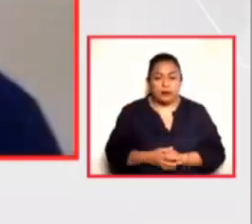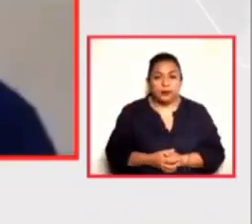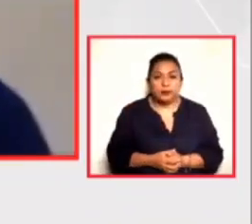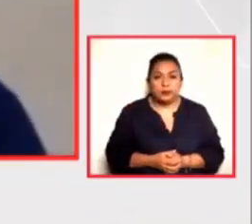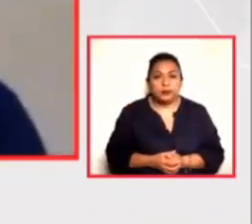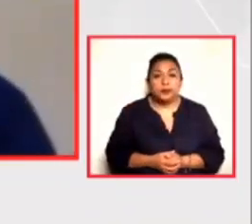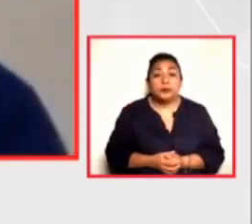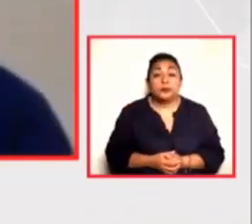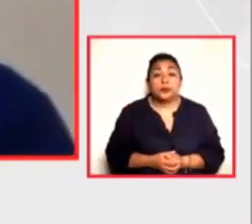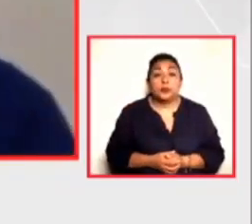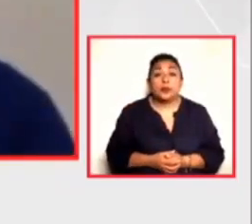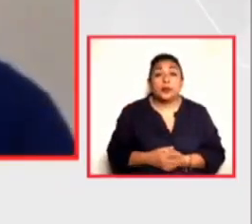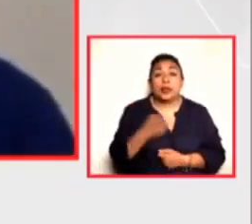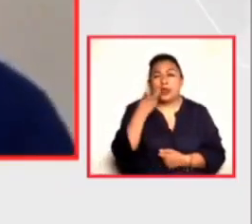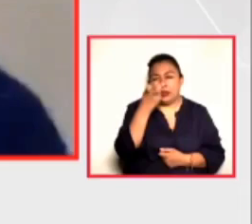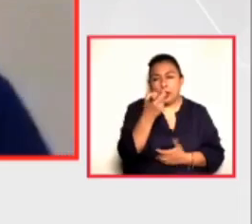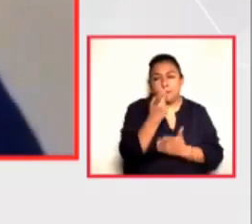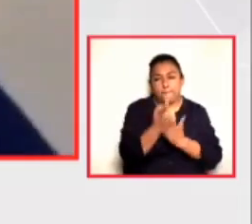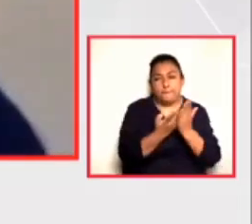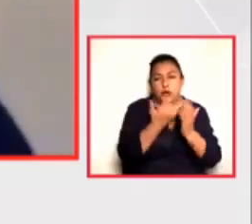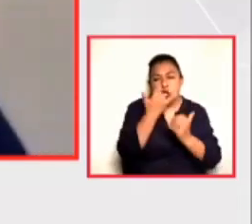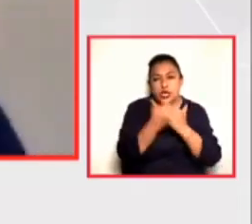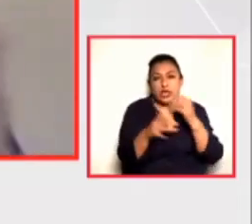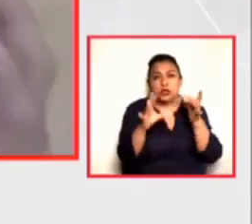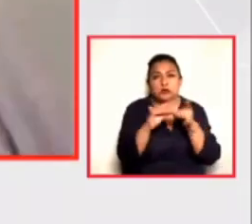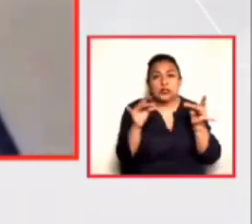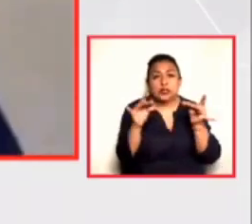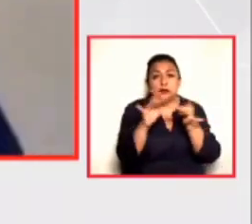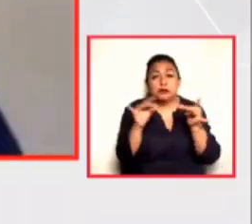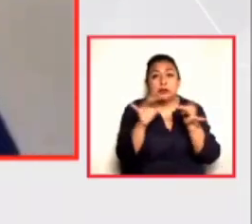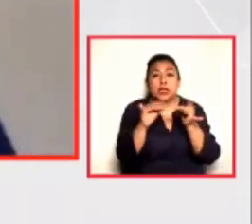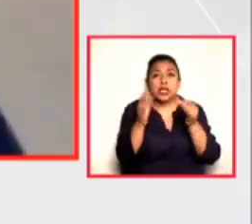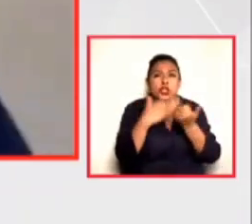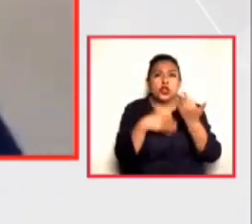Este es un proyecto que habla, todo se desarrolla